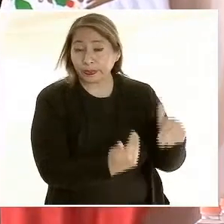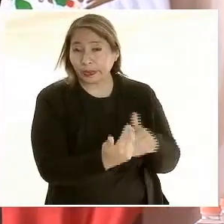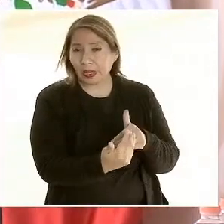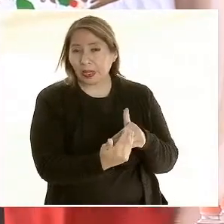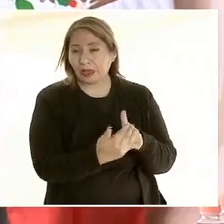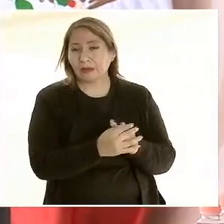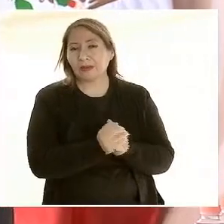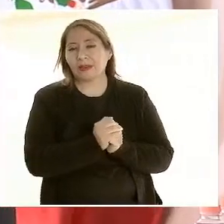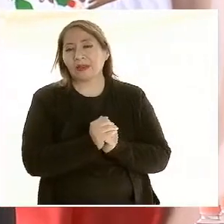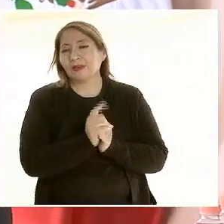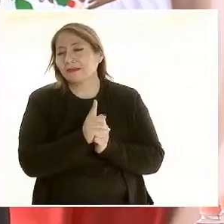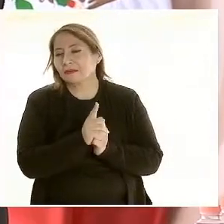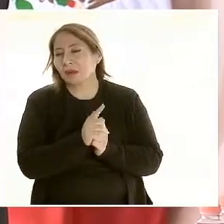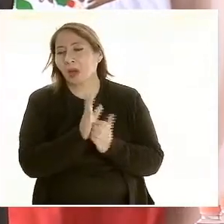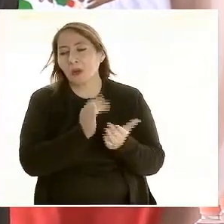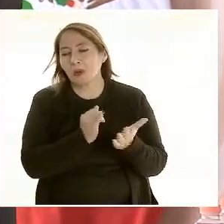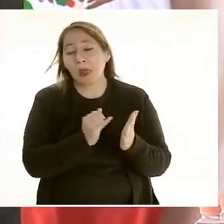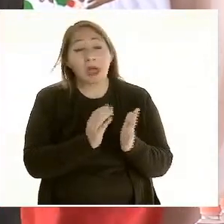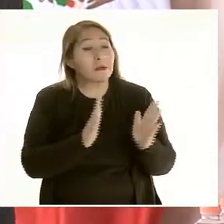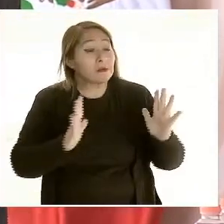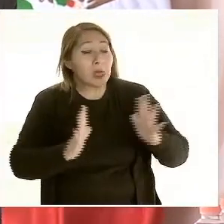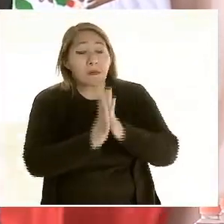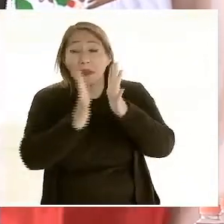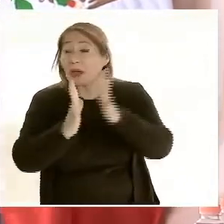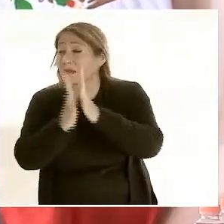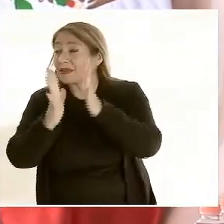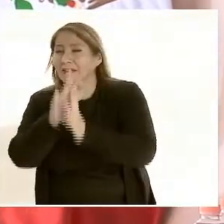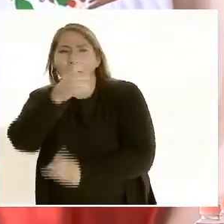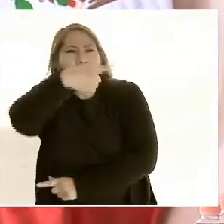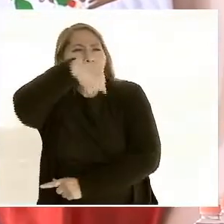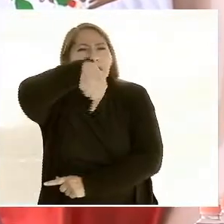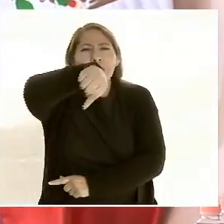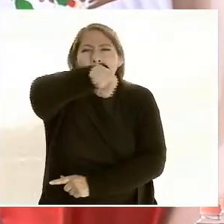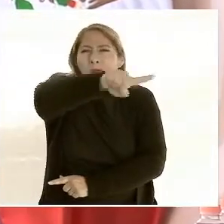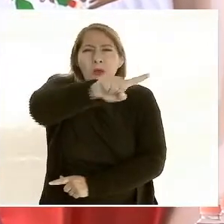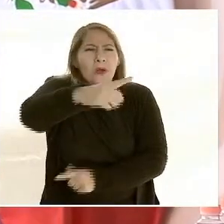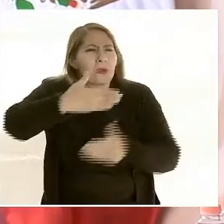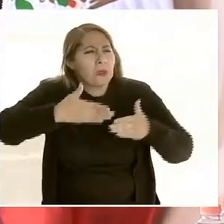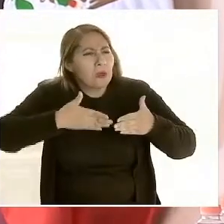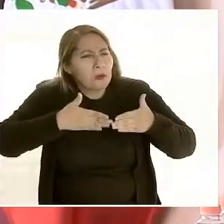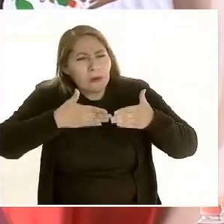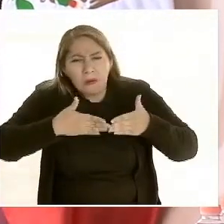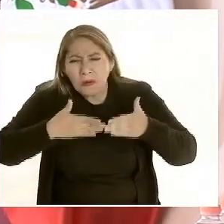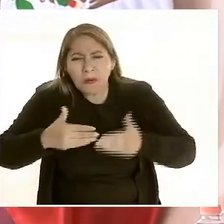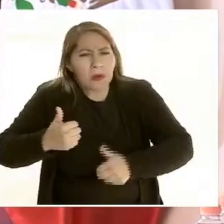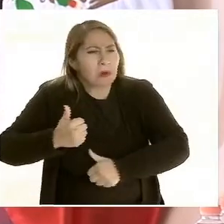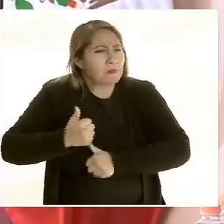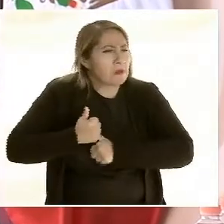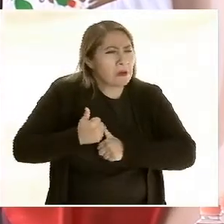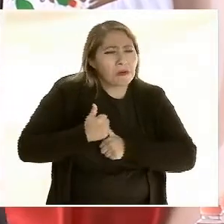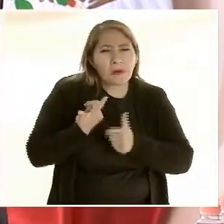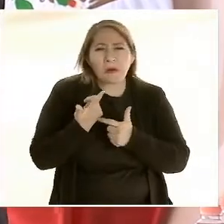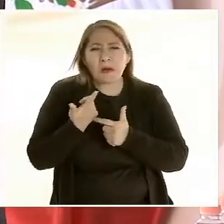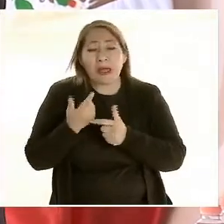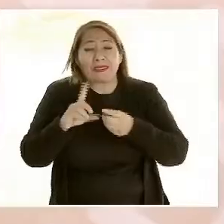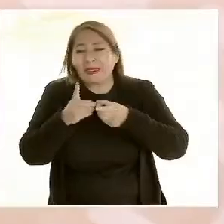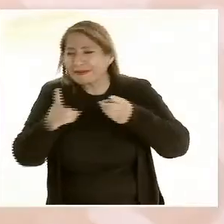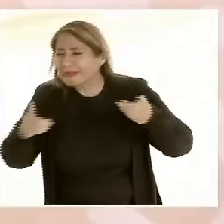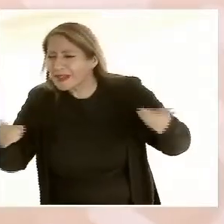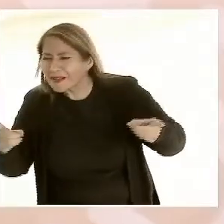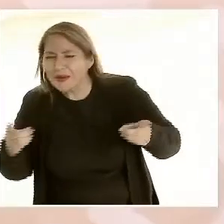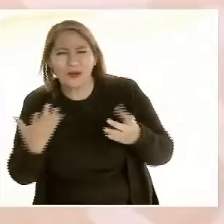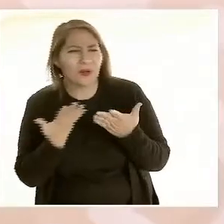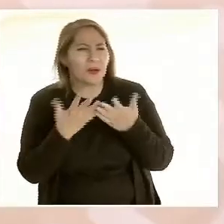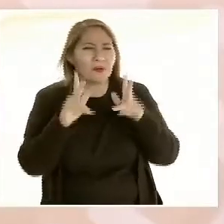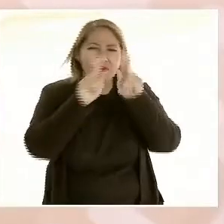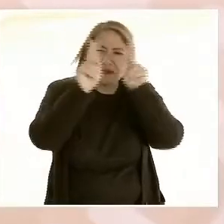la generosa y decisiva participación de nuestros soldados y marinos en acciones de desarrollo,